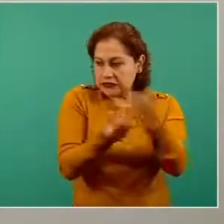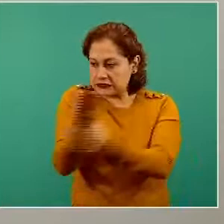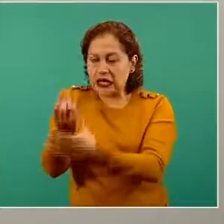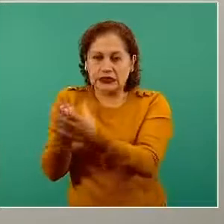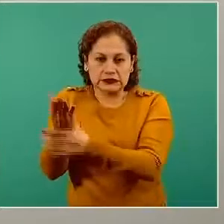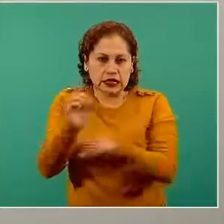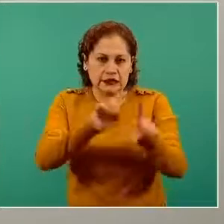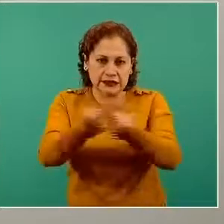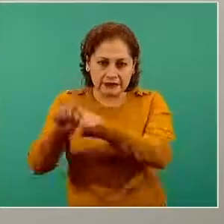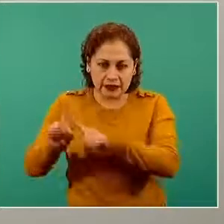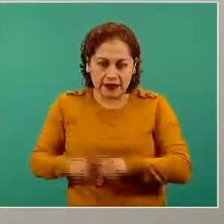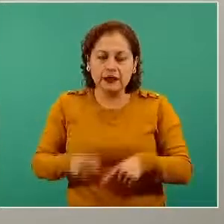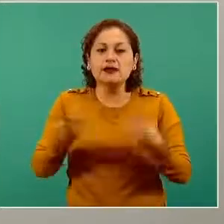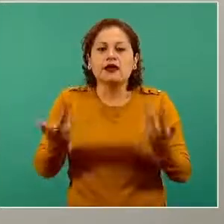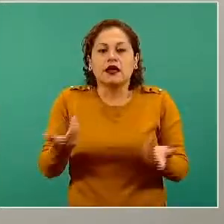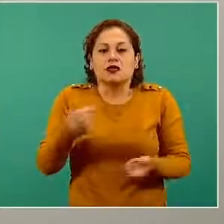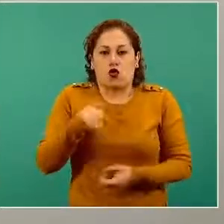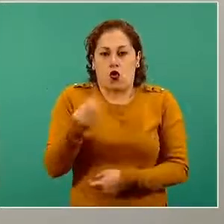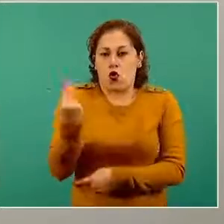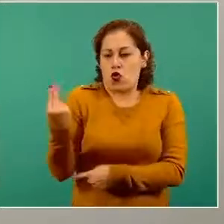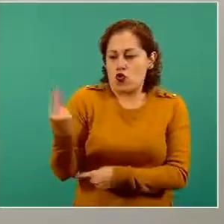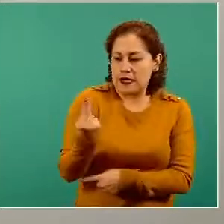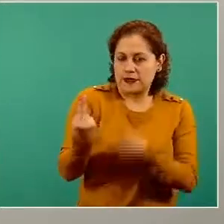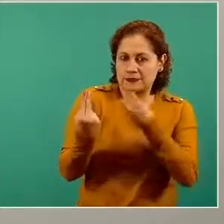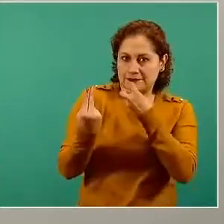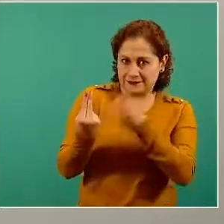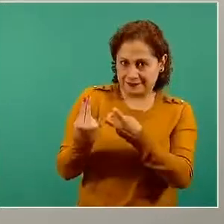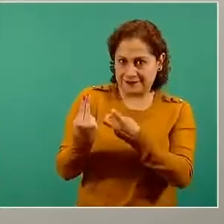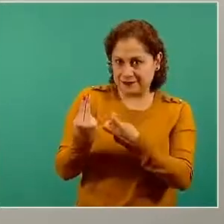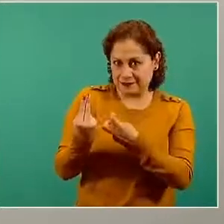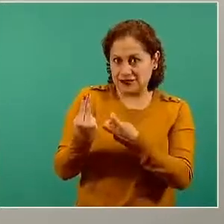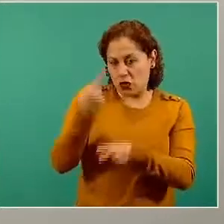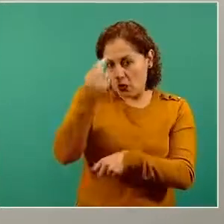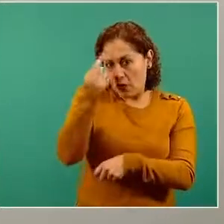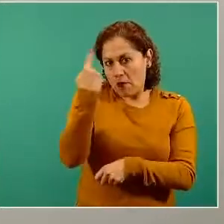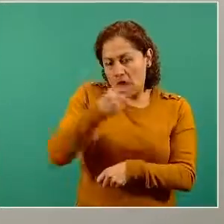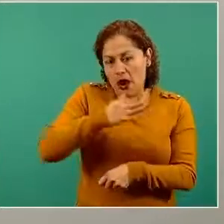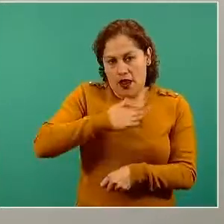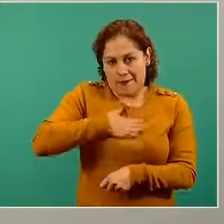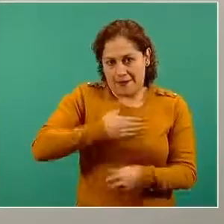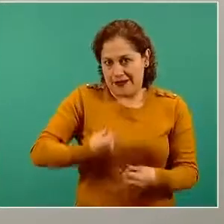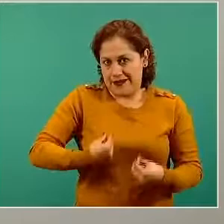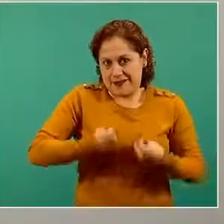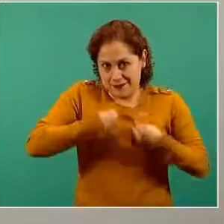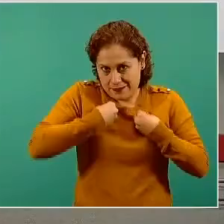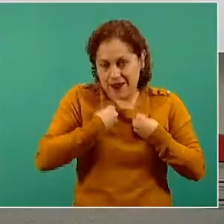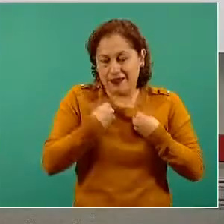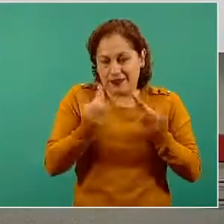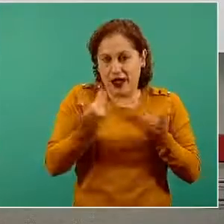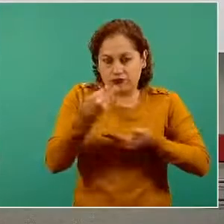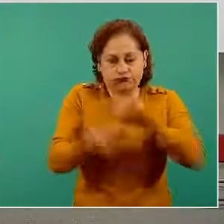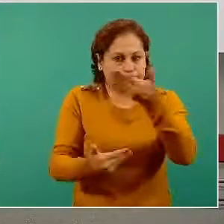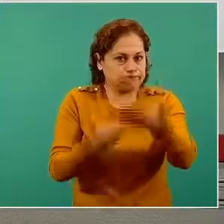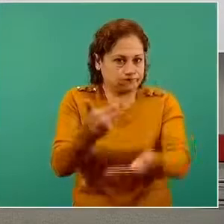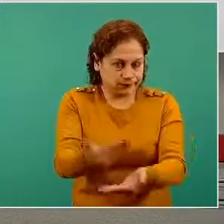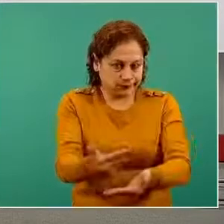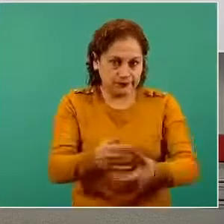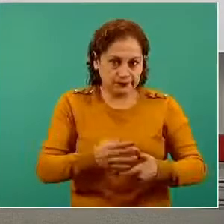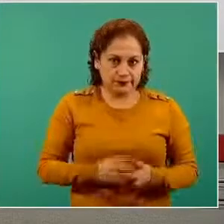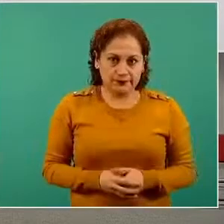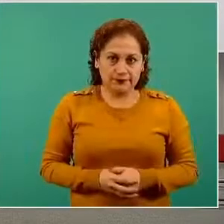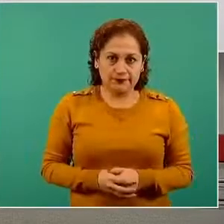necesarias para poder llevar una vida adecuada, para poder mantener a mi familia en un